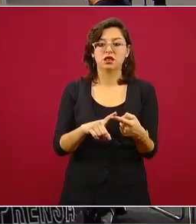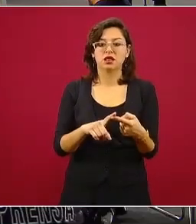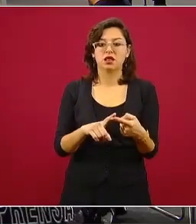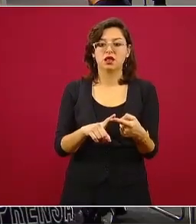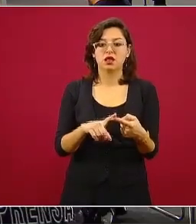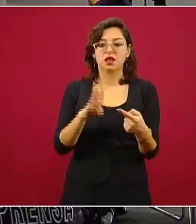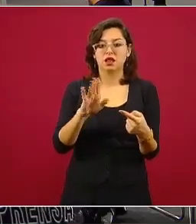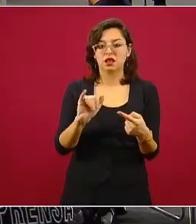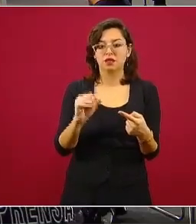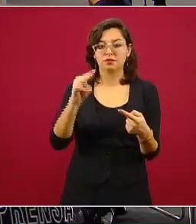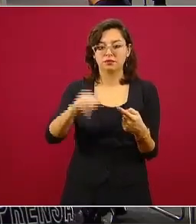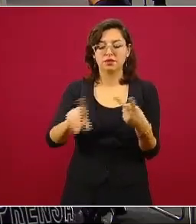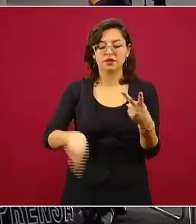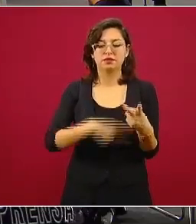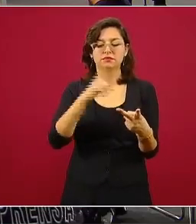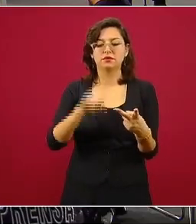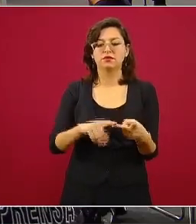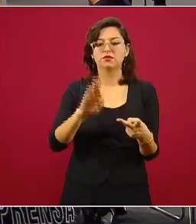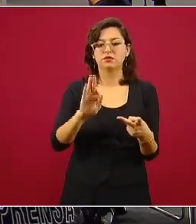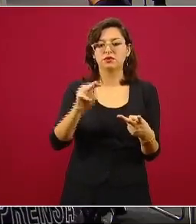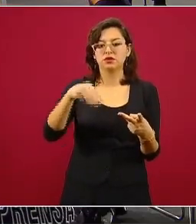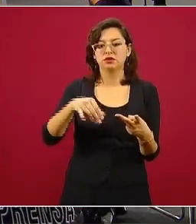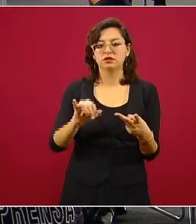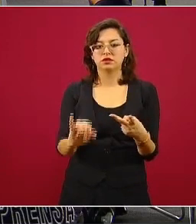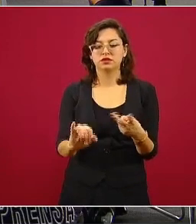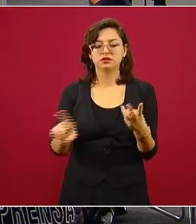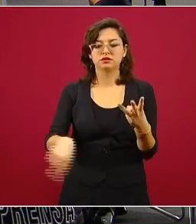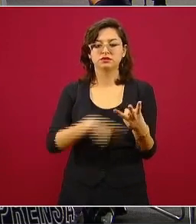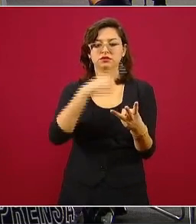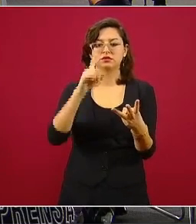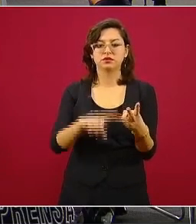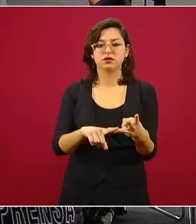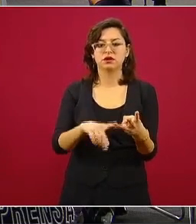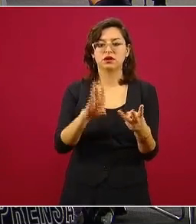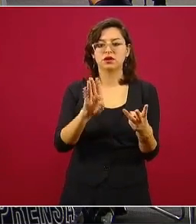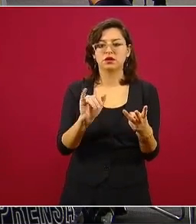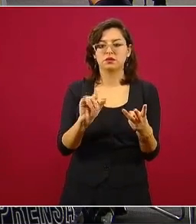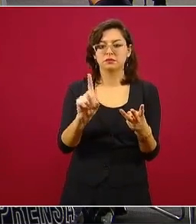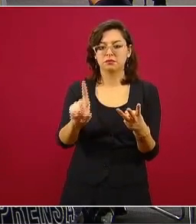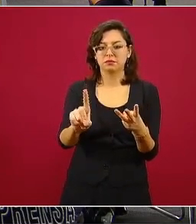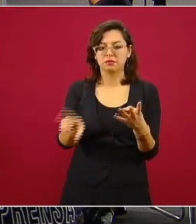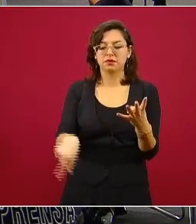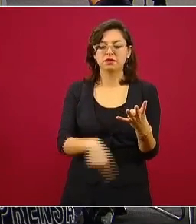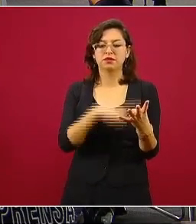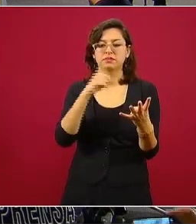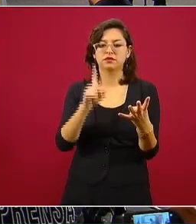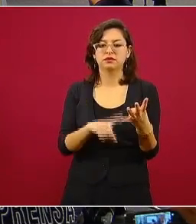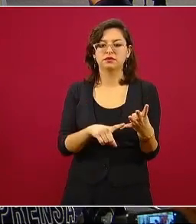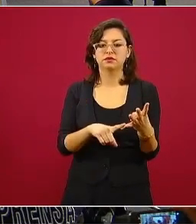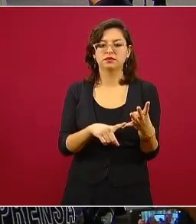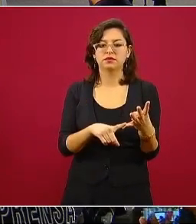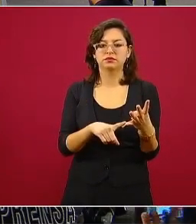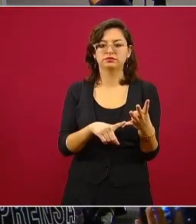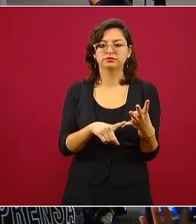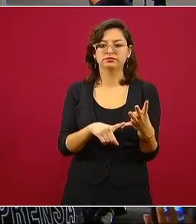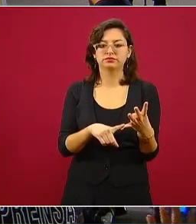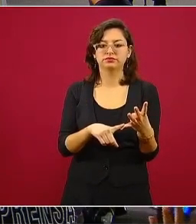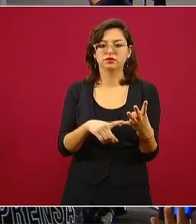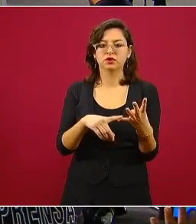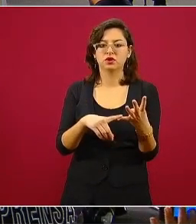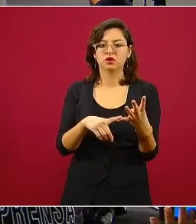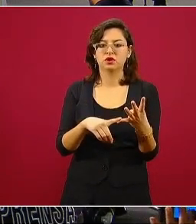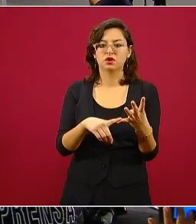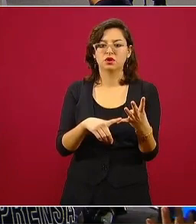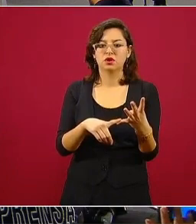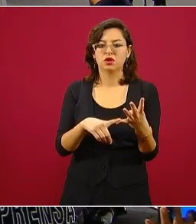el Fondo Monetario Internacional, el Banco Interamericano de Desarrollo, la Organización y la Cooperación para